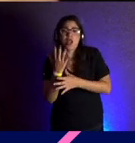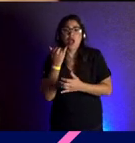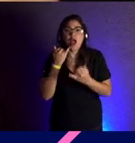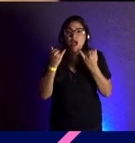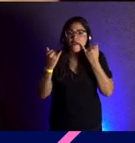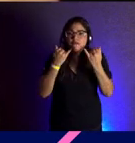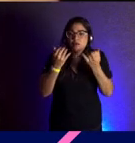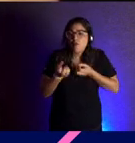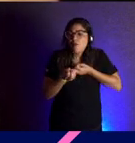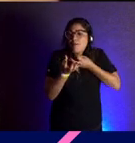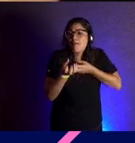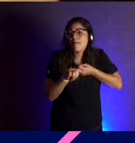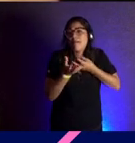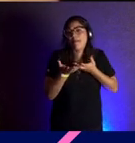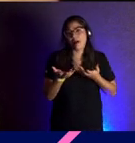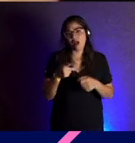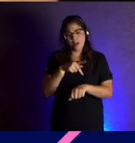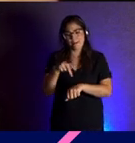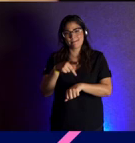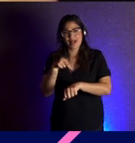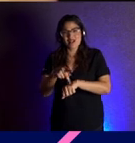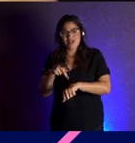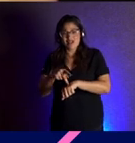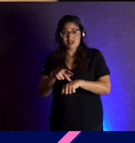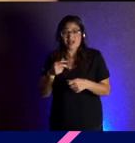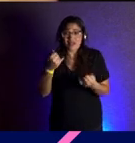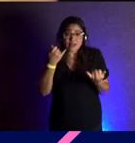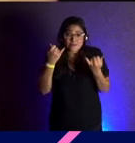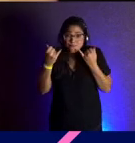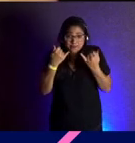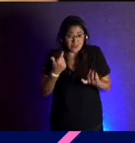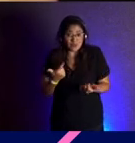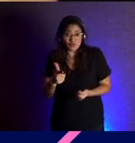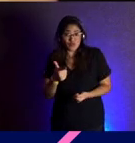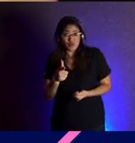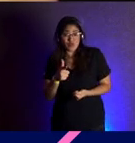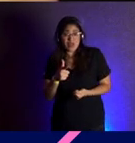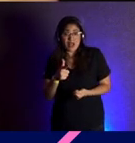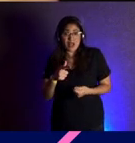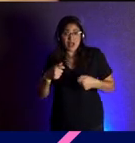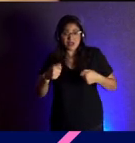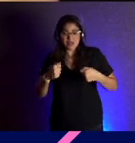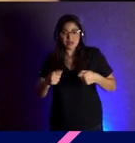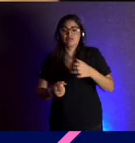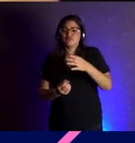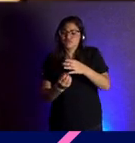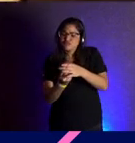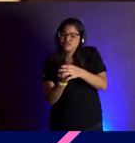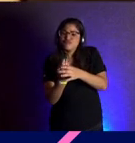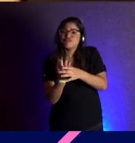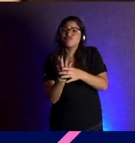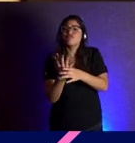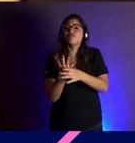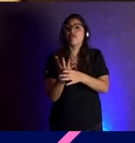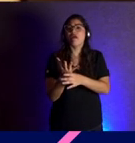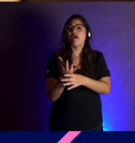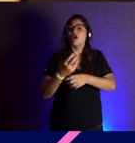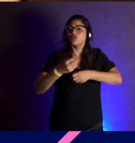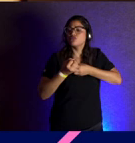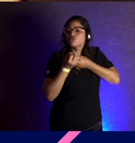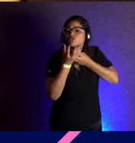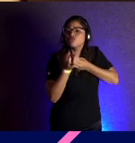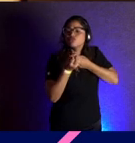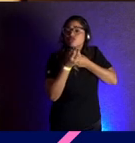¿qué hacemos? Vamos a sumarnos. Vamos a sumarnos a crear y generar información con cautela y con colaboración. Y nunca olvidar